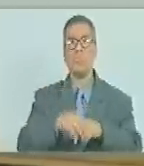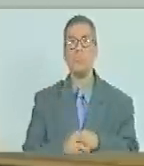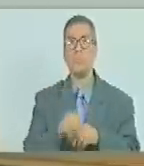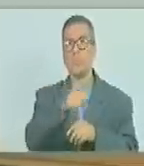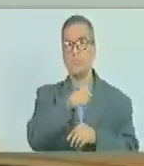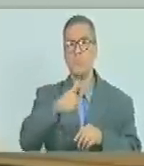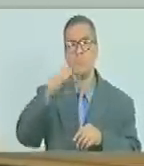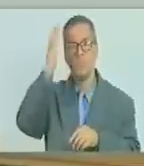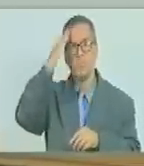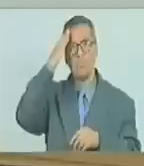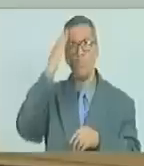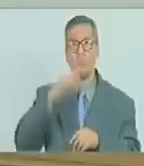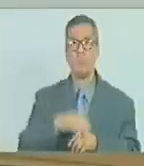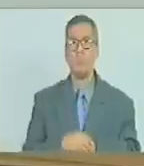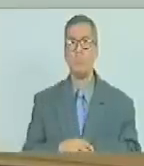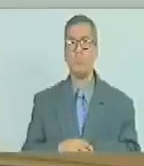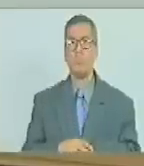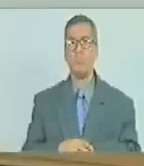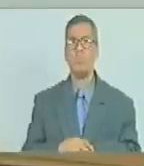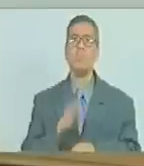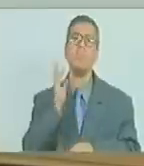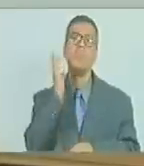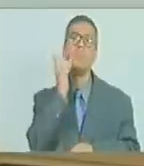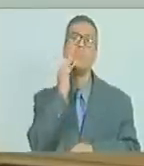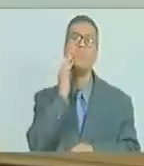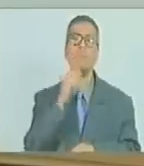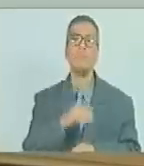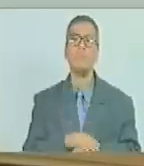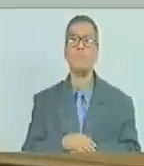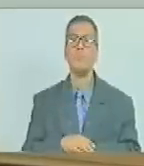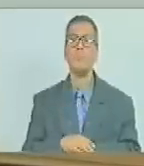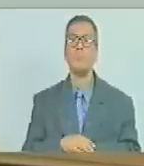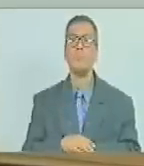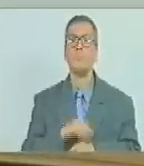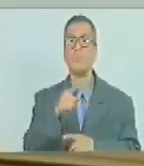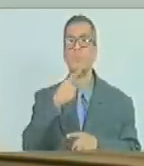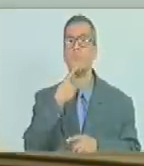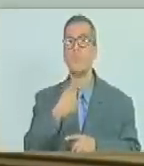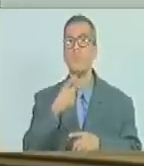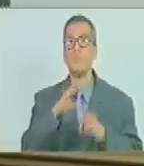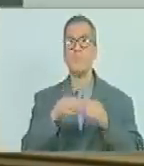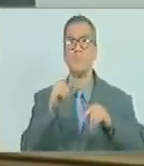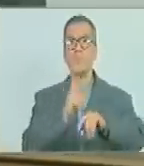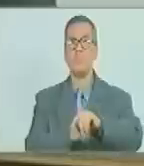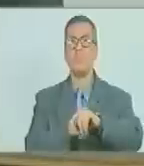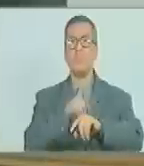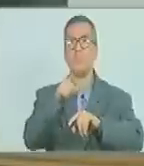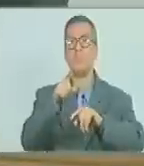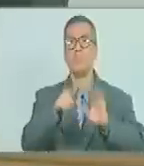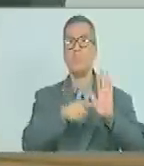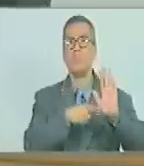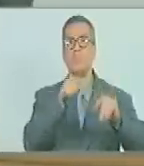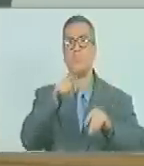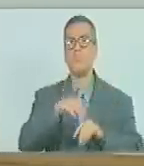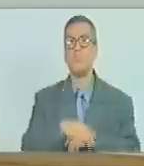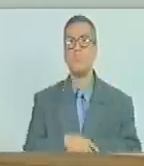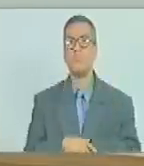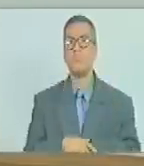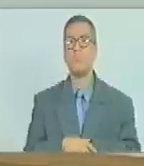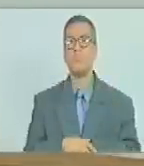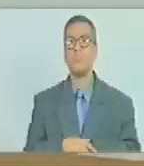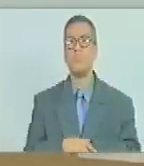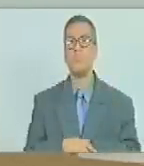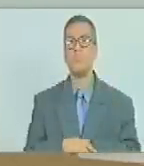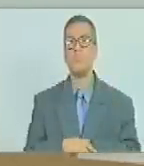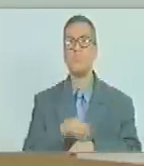Cada quien sabe, por ejemplo, qué opinó en su momento de esto que está aquí. Y esto